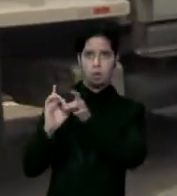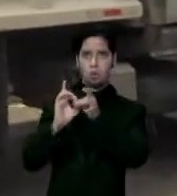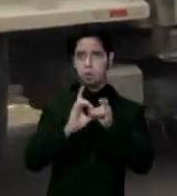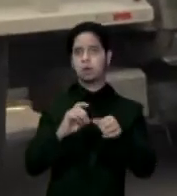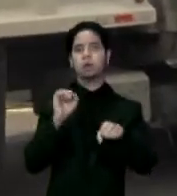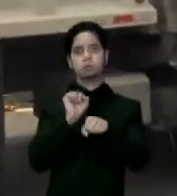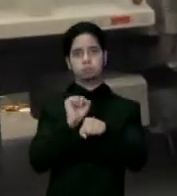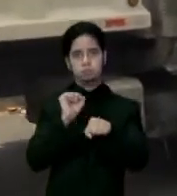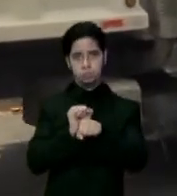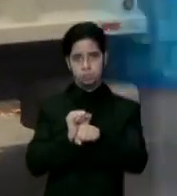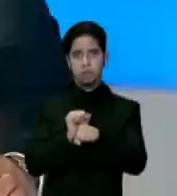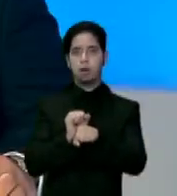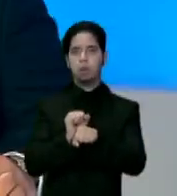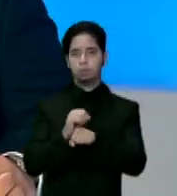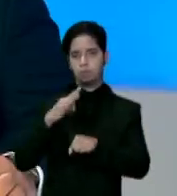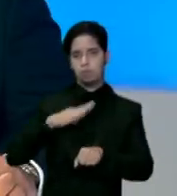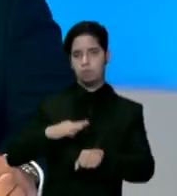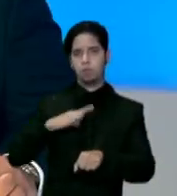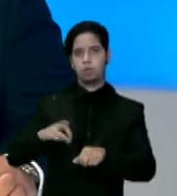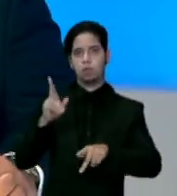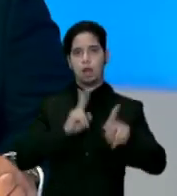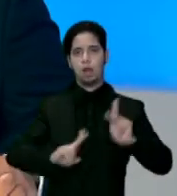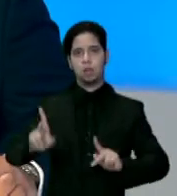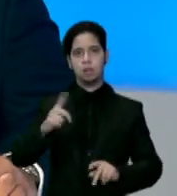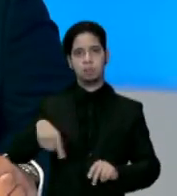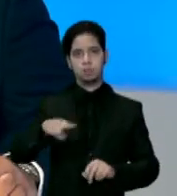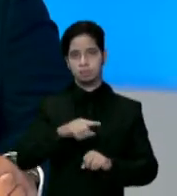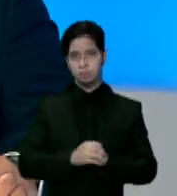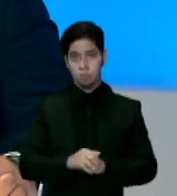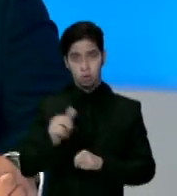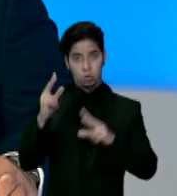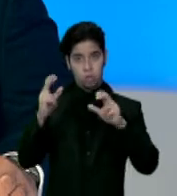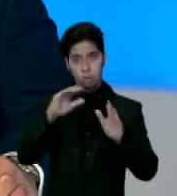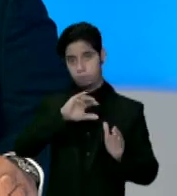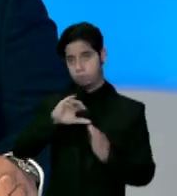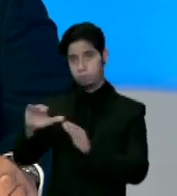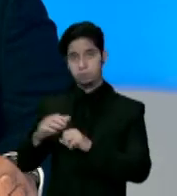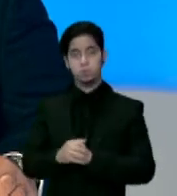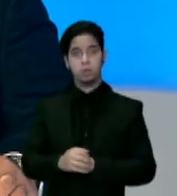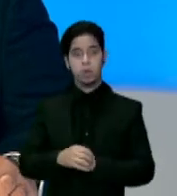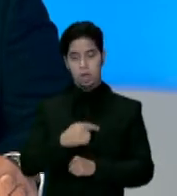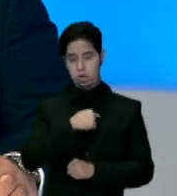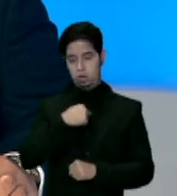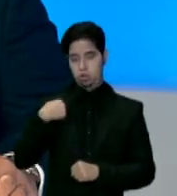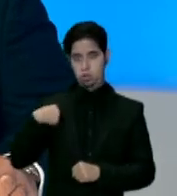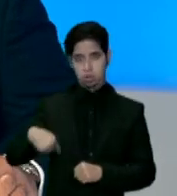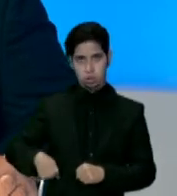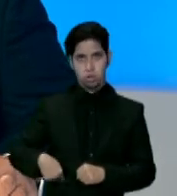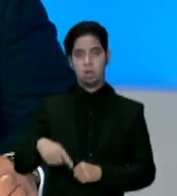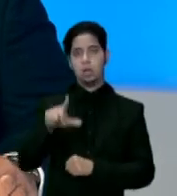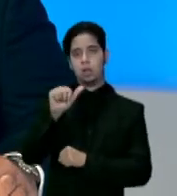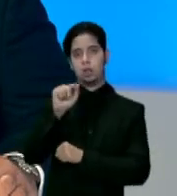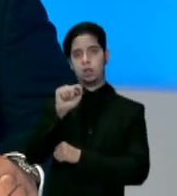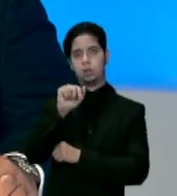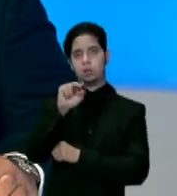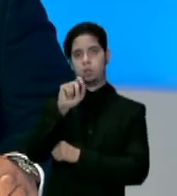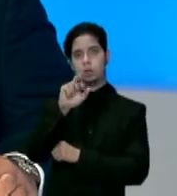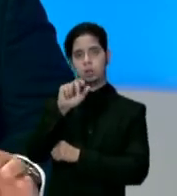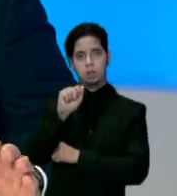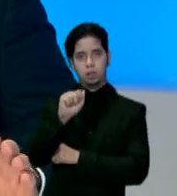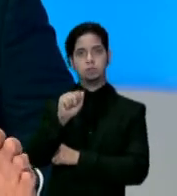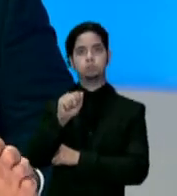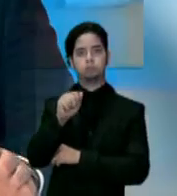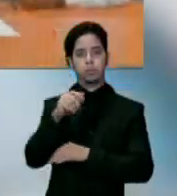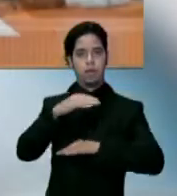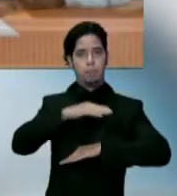común por el bien de la gente. Pasando a otro tema, el evento de tenis de mesa China en Latinoamérica, celebrado en Puerto Rico durante los pasados días,